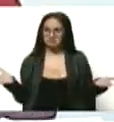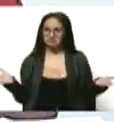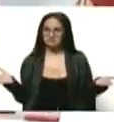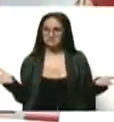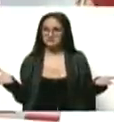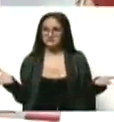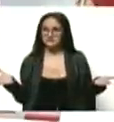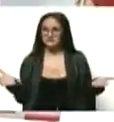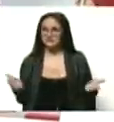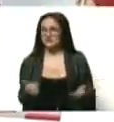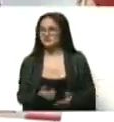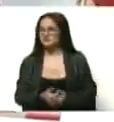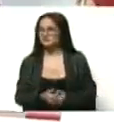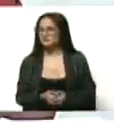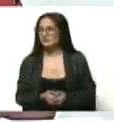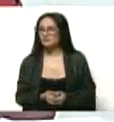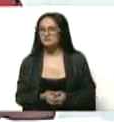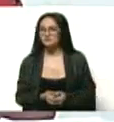recontraabiertas.